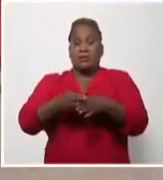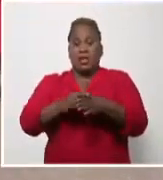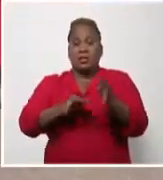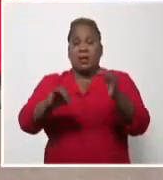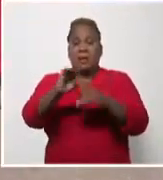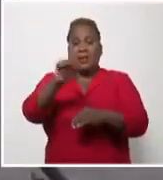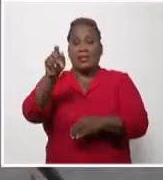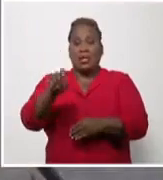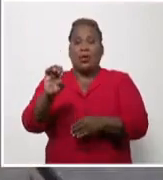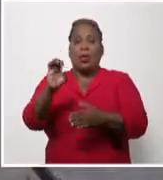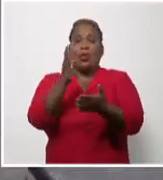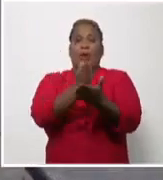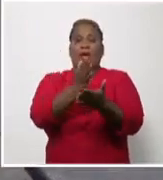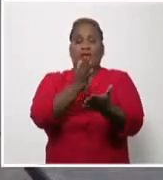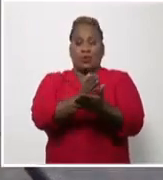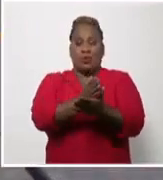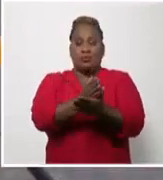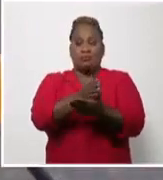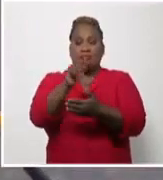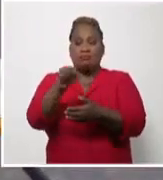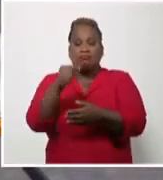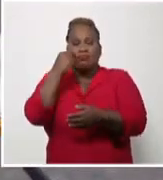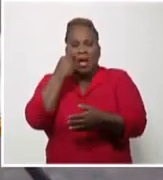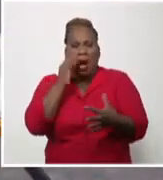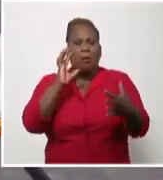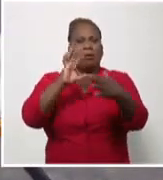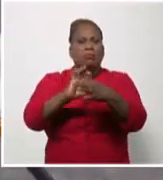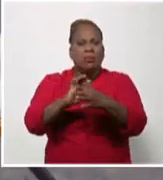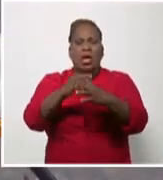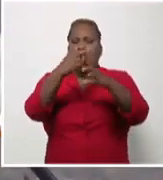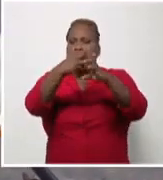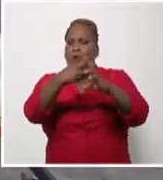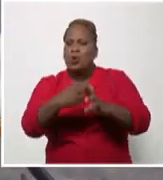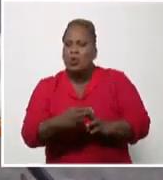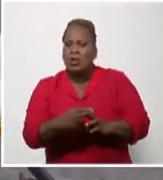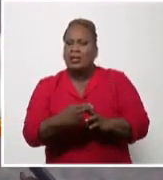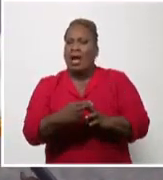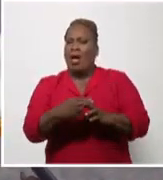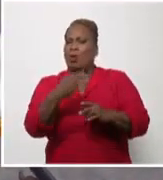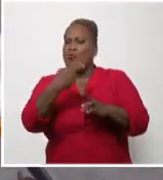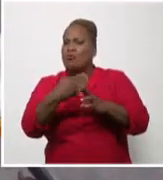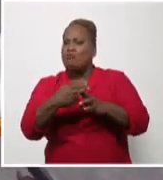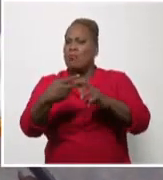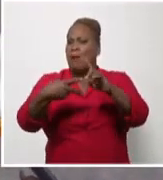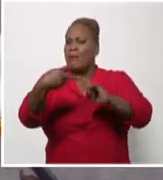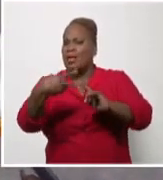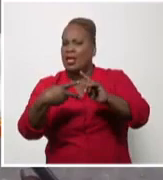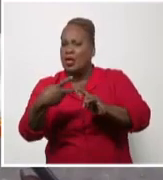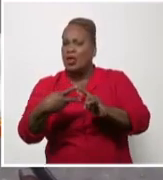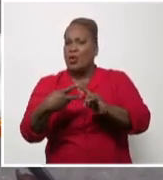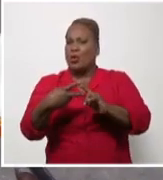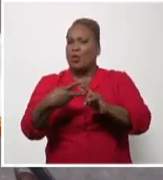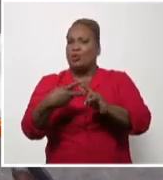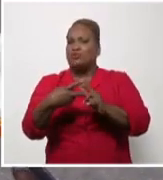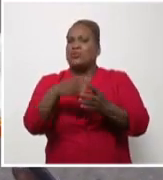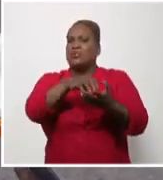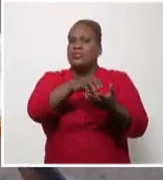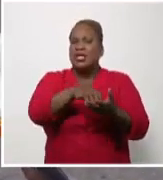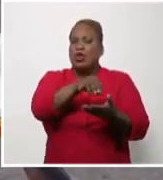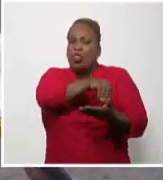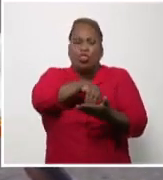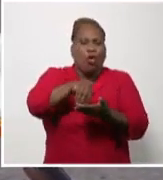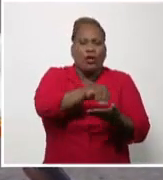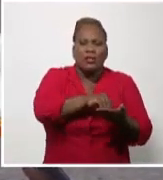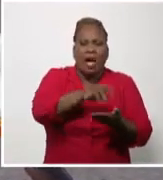de educación nos encontramos cotejando todo el listado nombre apellido de cada uno de los pasajeros por los centros asistenciales donde se